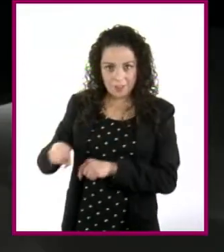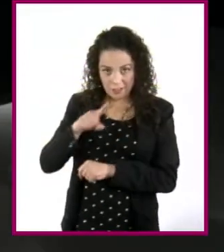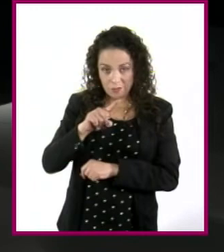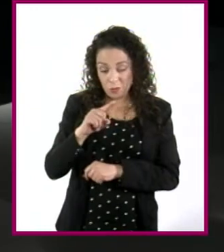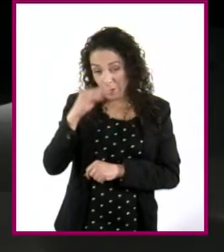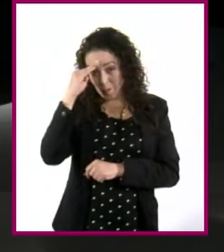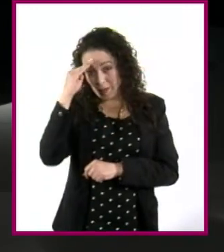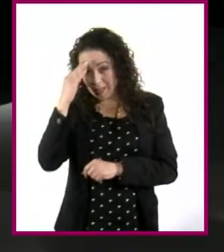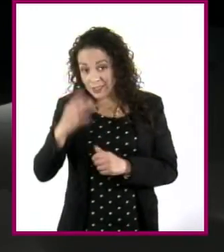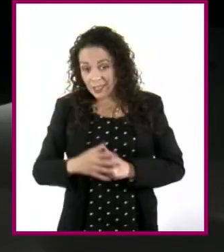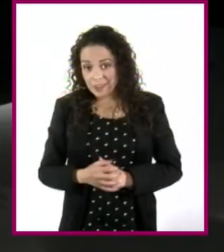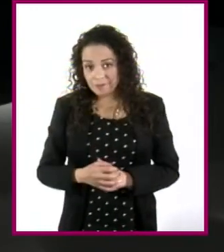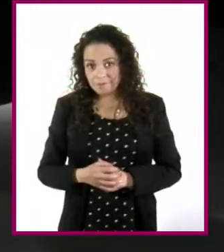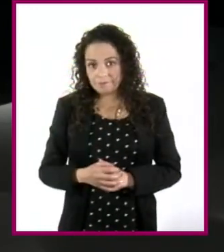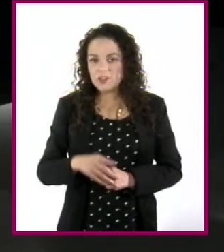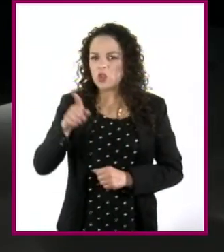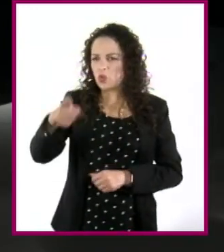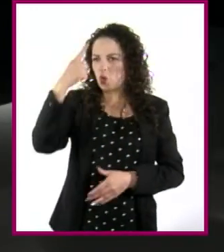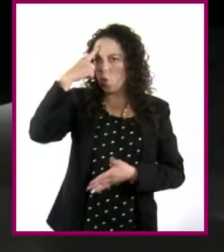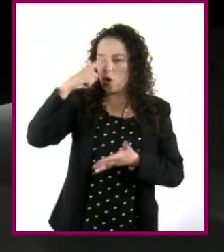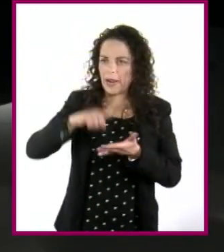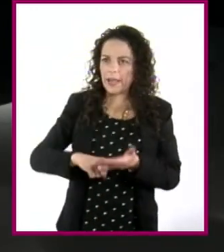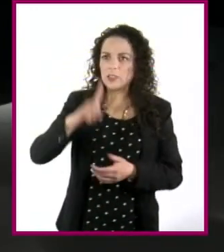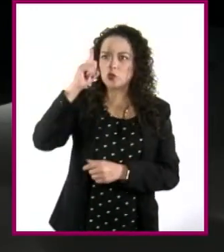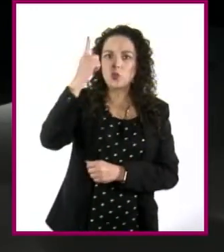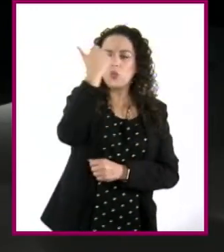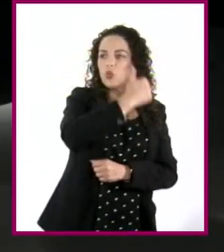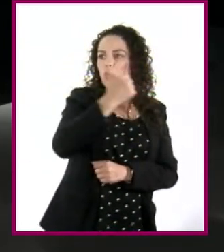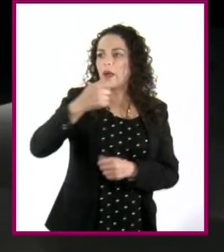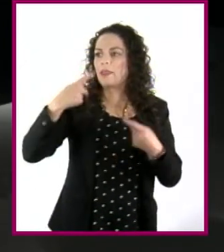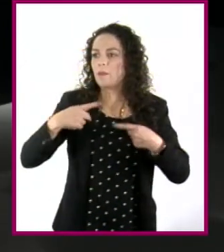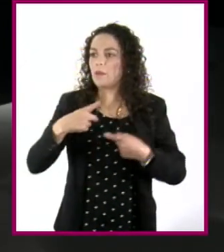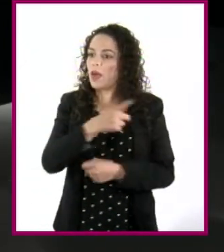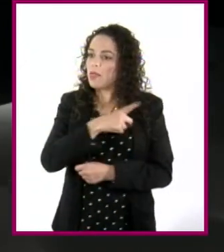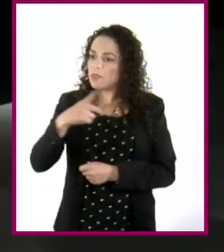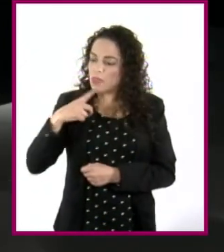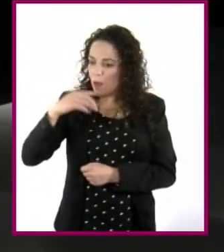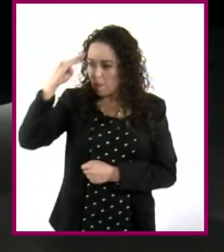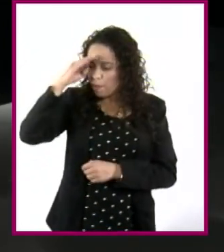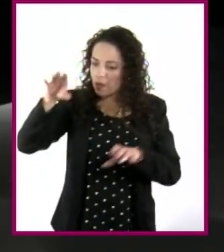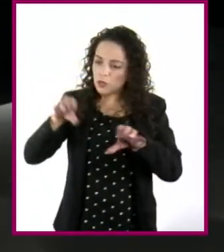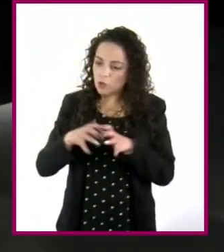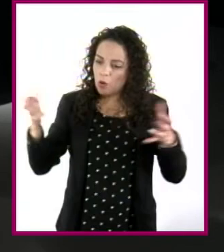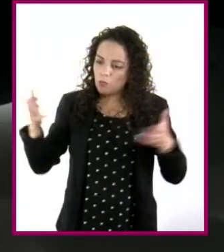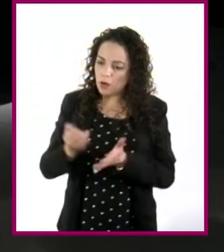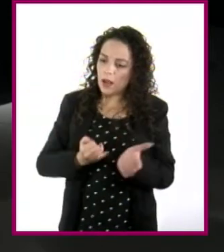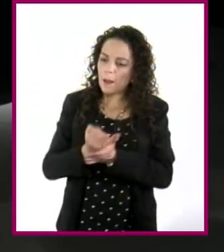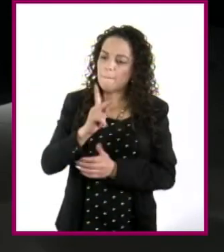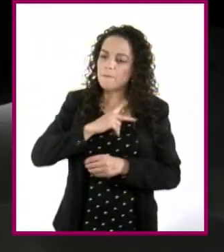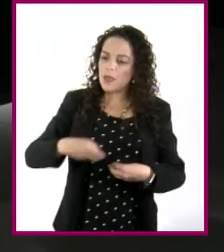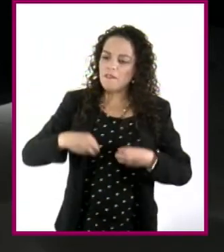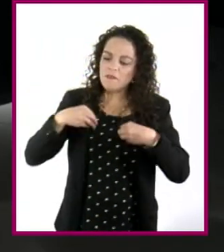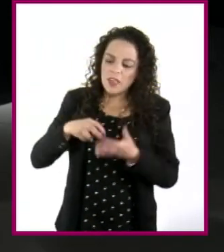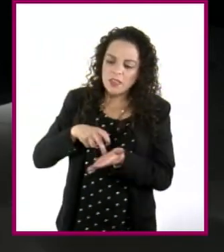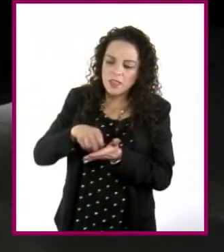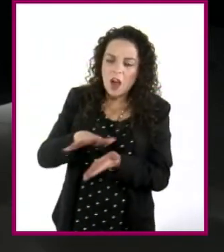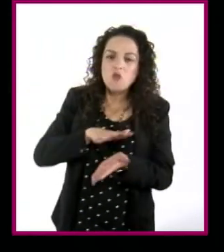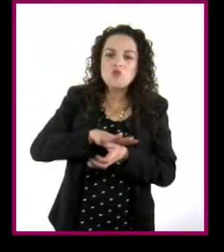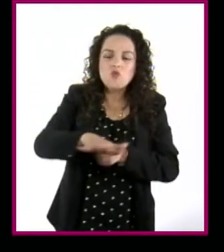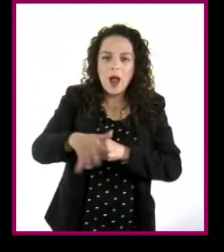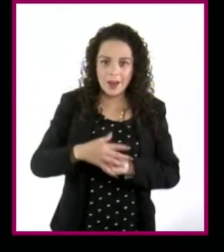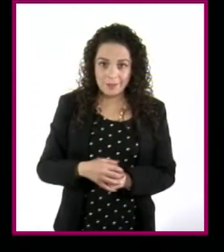que cada uno debe dedicarse a buscar su propio modo de vida? Espero que nuestro programa de hoy te haya resultado